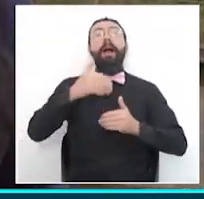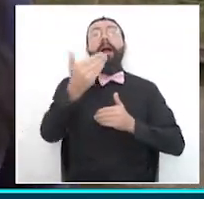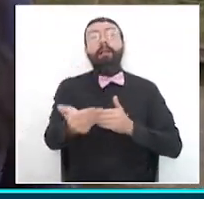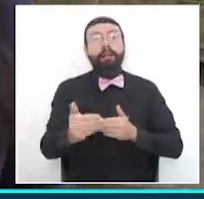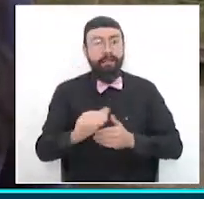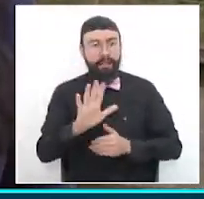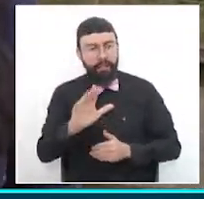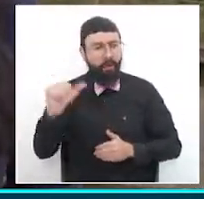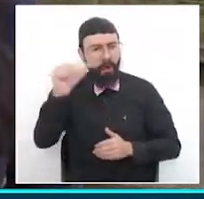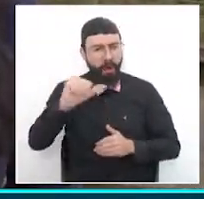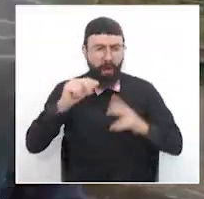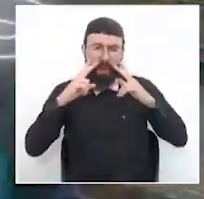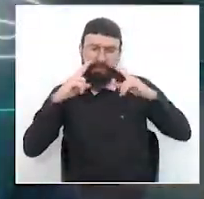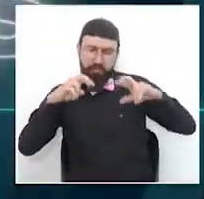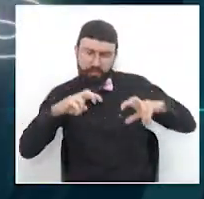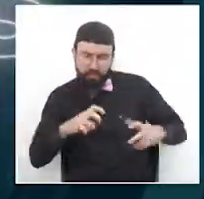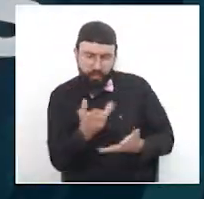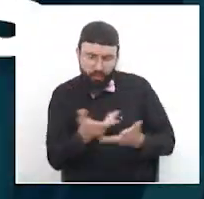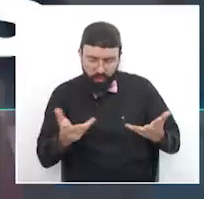agosto para estudiar el material probatorio.